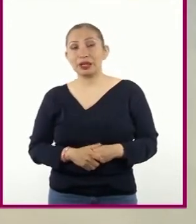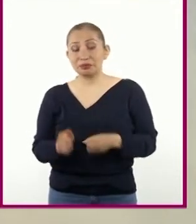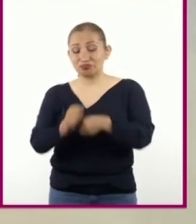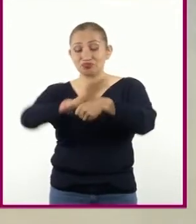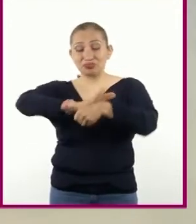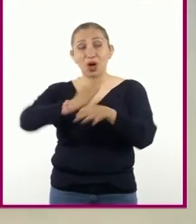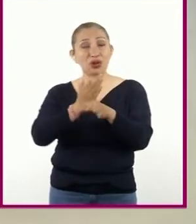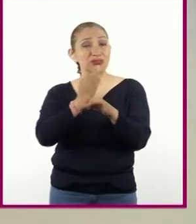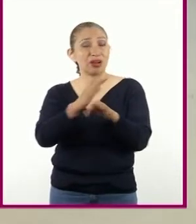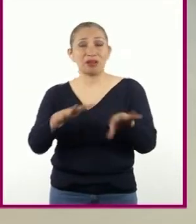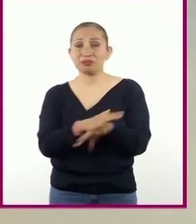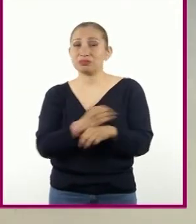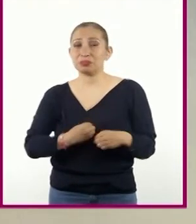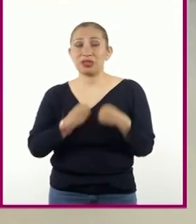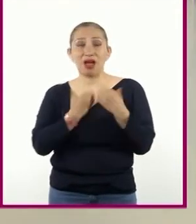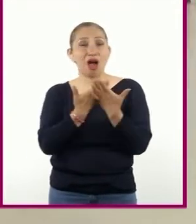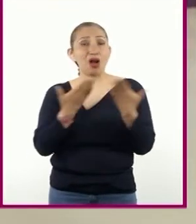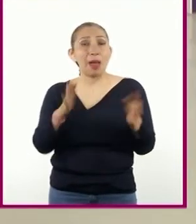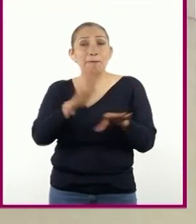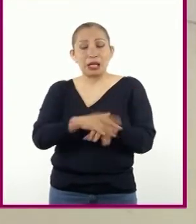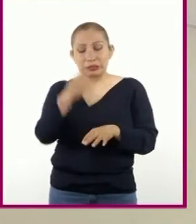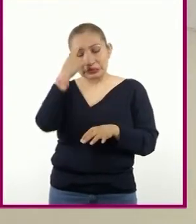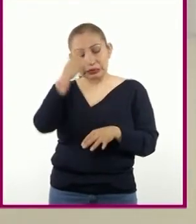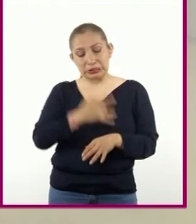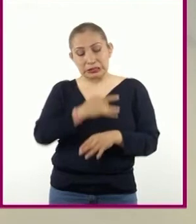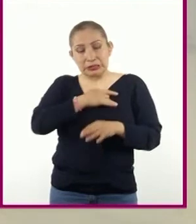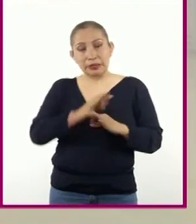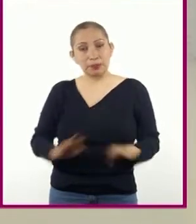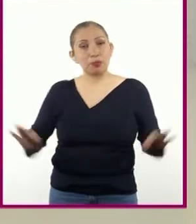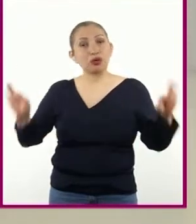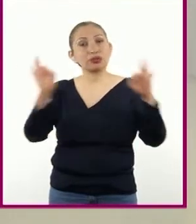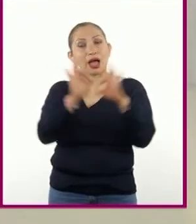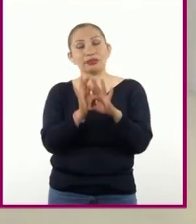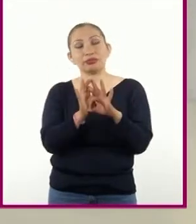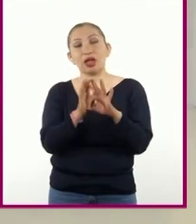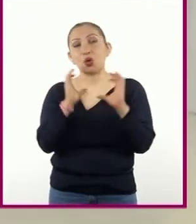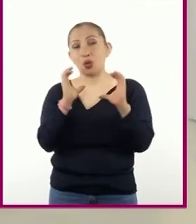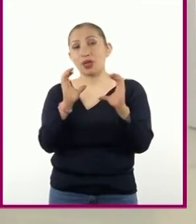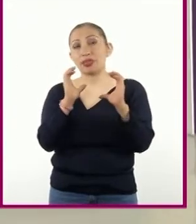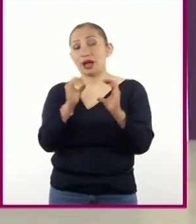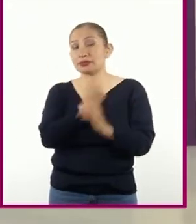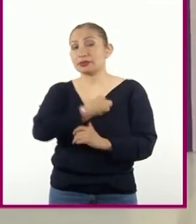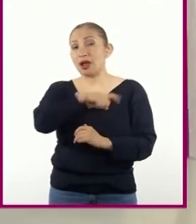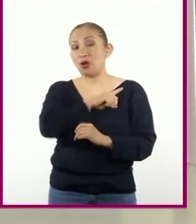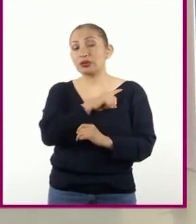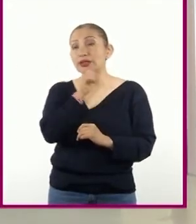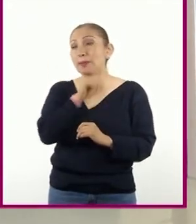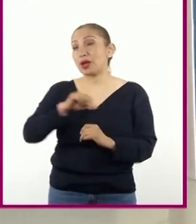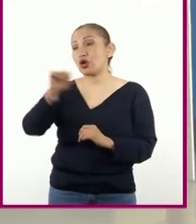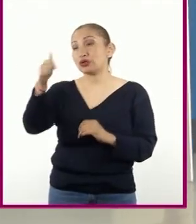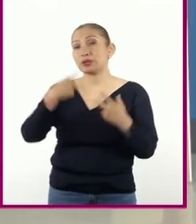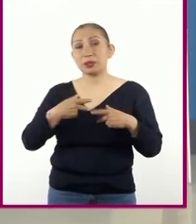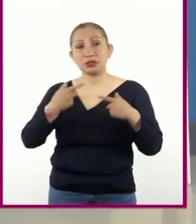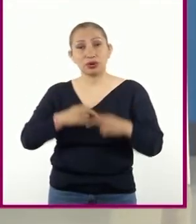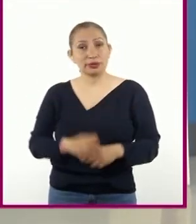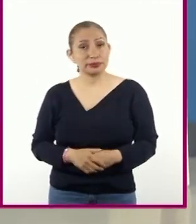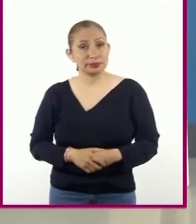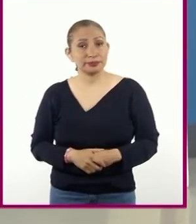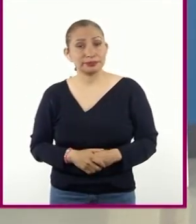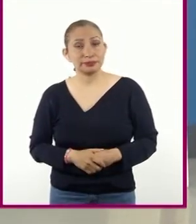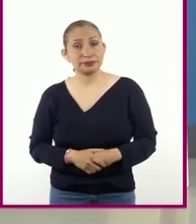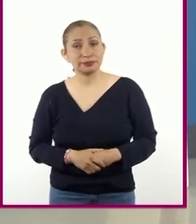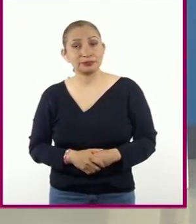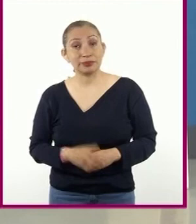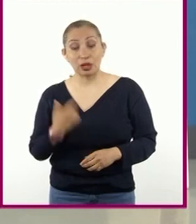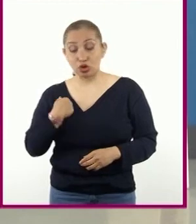nos ha cambiado la vida. Ahora somos más conscientes de la importancia que tiene cuidar nuestra salud y la de las demás personas.